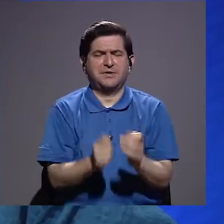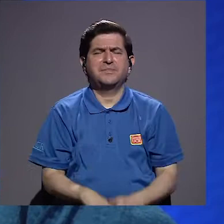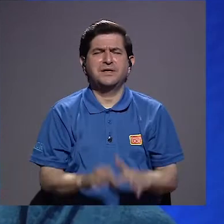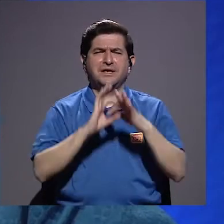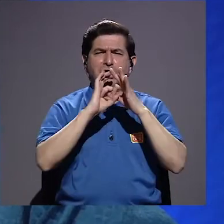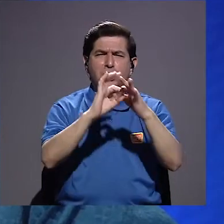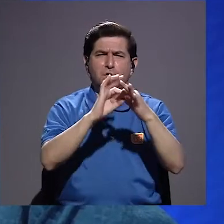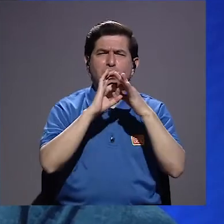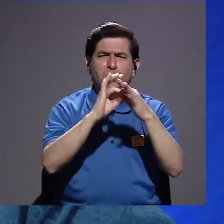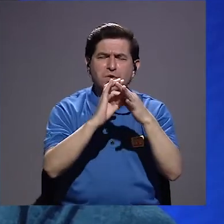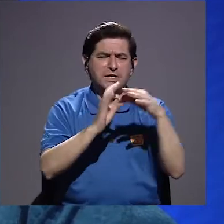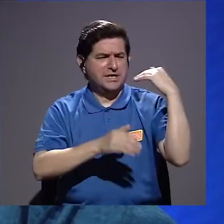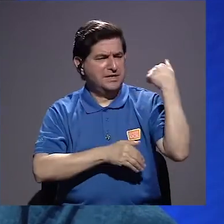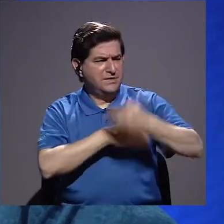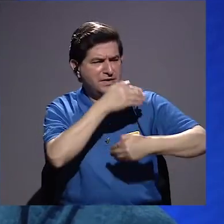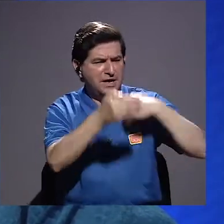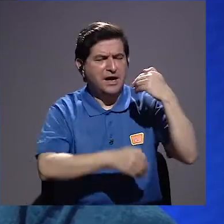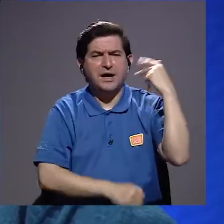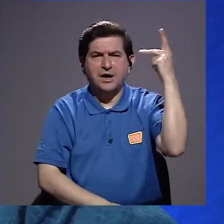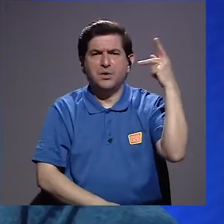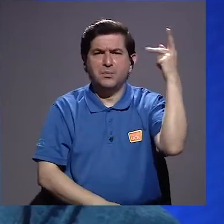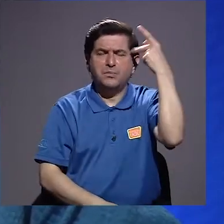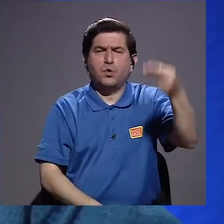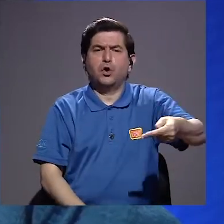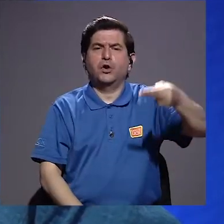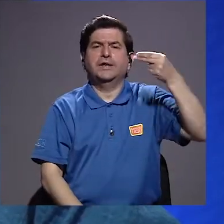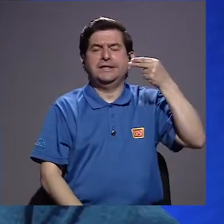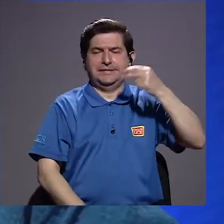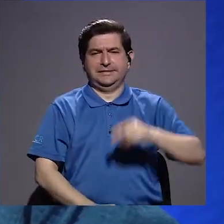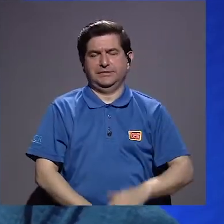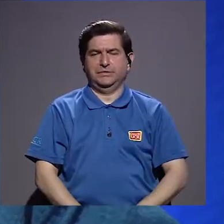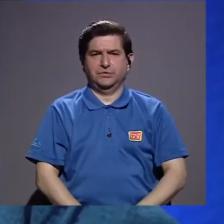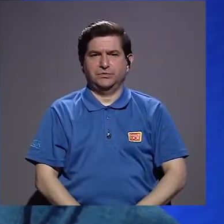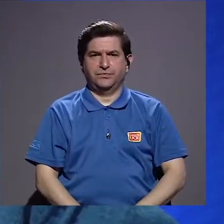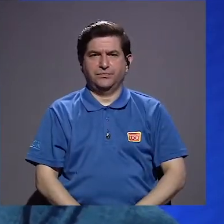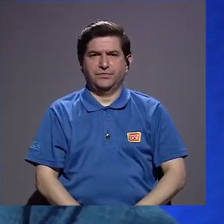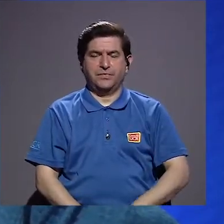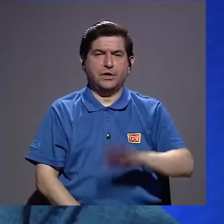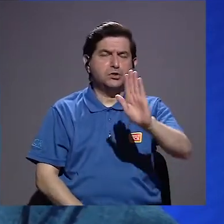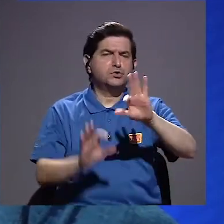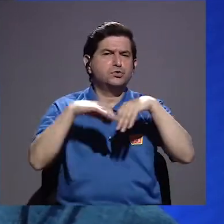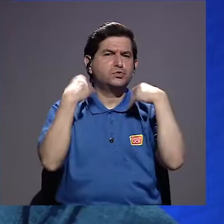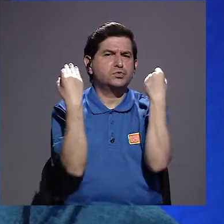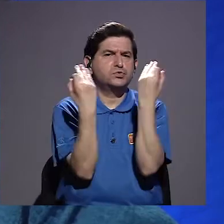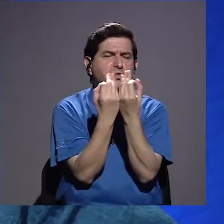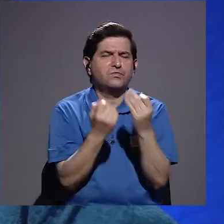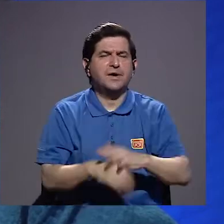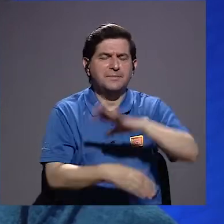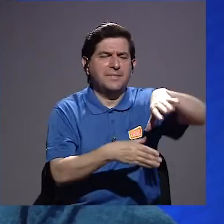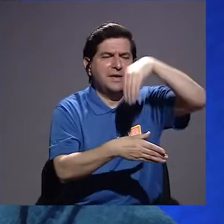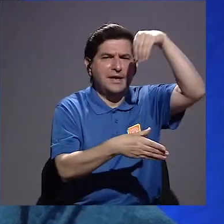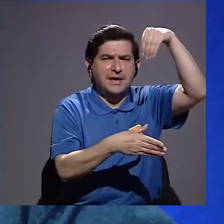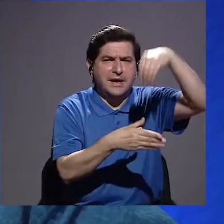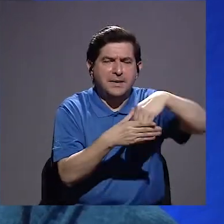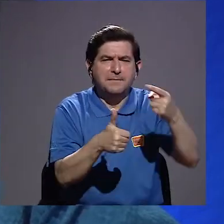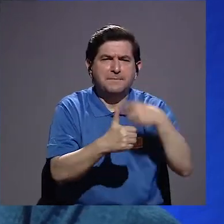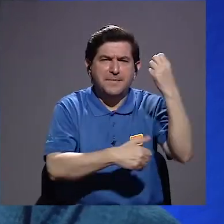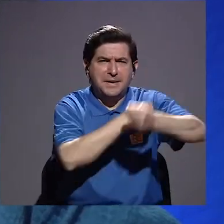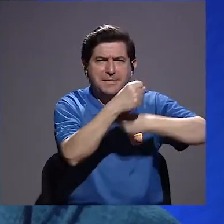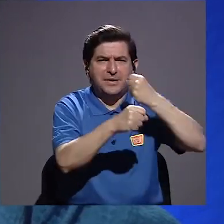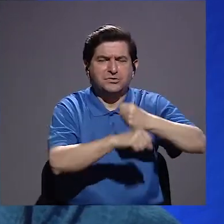vínculos con estos procesos políticos históricos. ¿Cómo le marca a su familia ese contexto en sus primeros